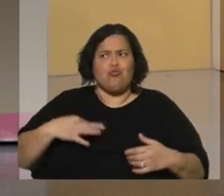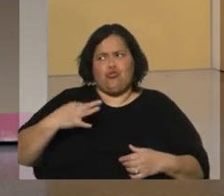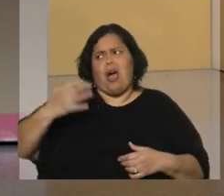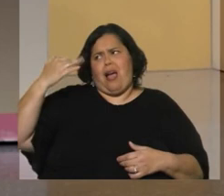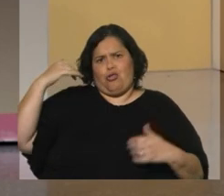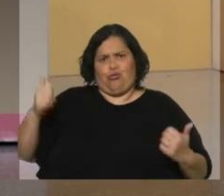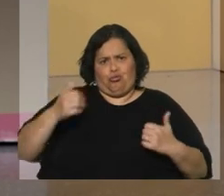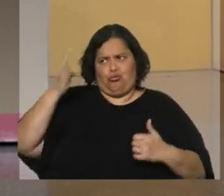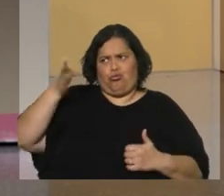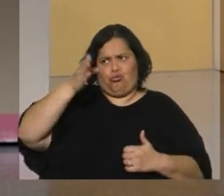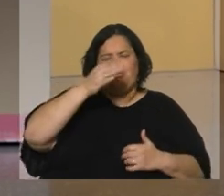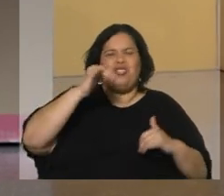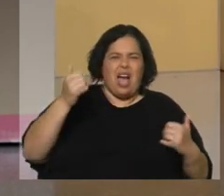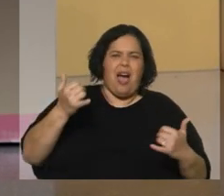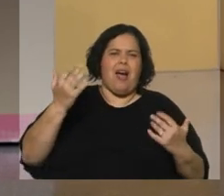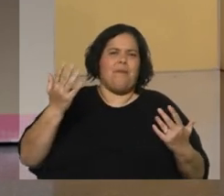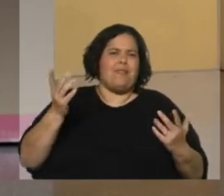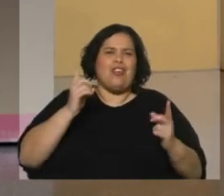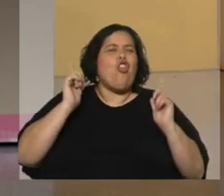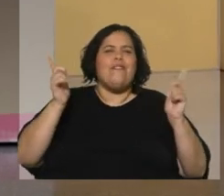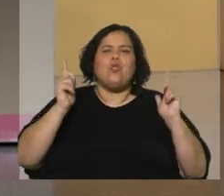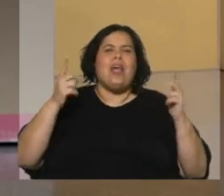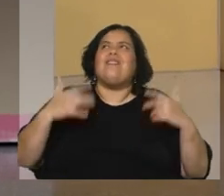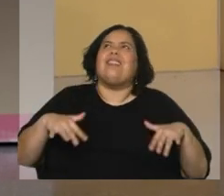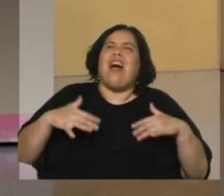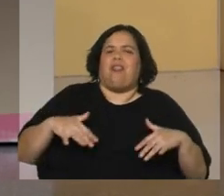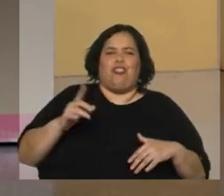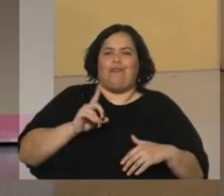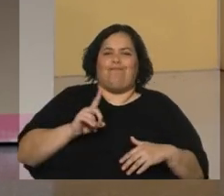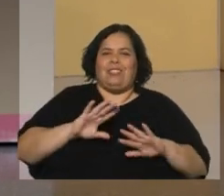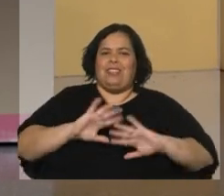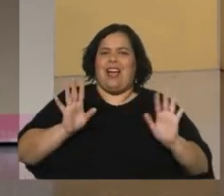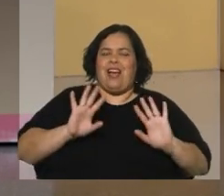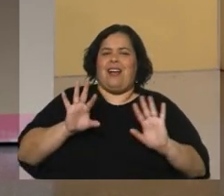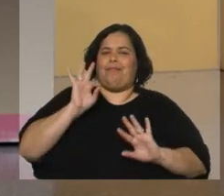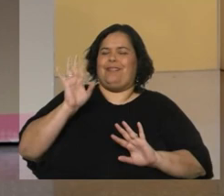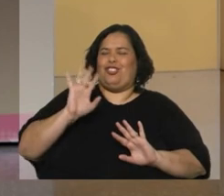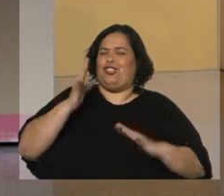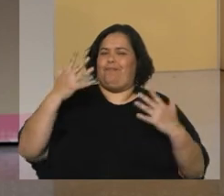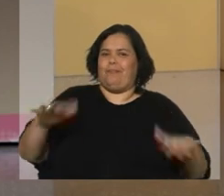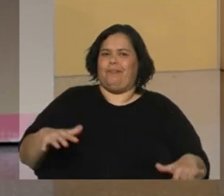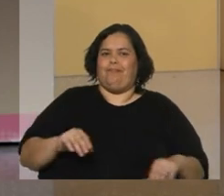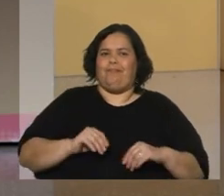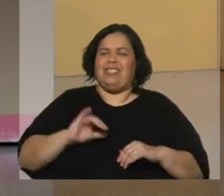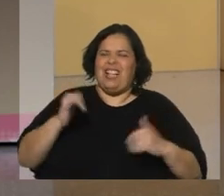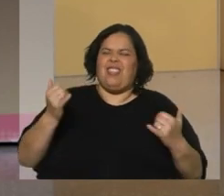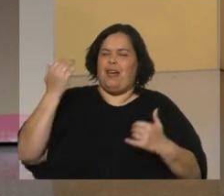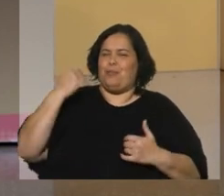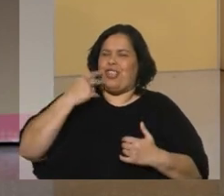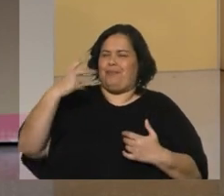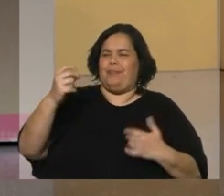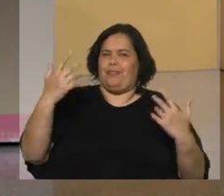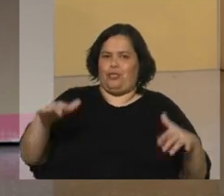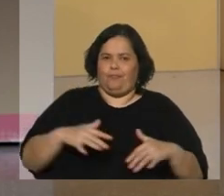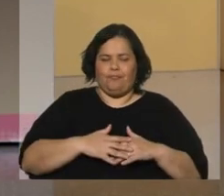hace un buen tiempo por una cuestión de que no lo disfrutaba tanto estoy eligiendo no hacerlos hace ya un tiempo entonces